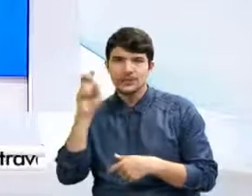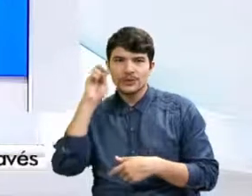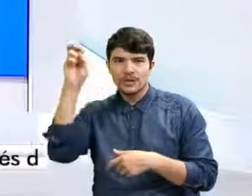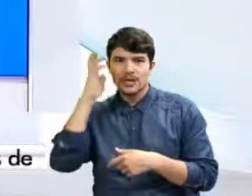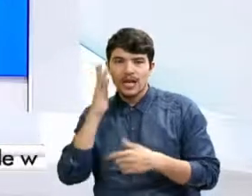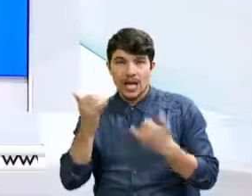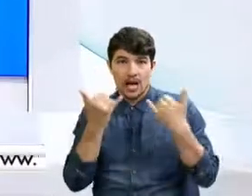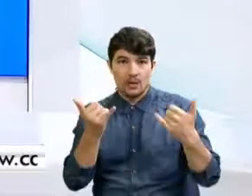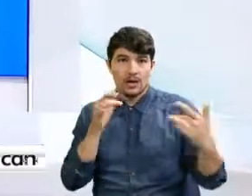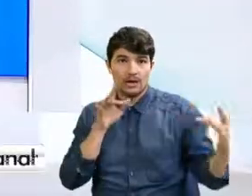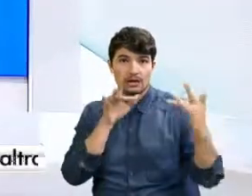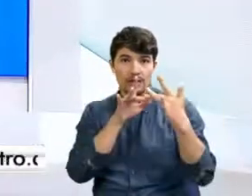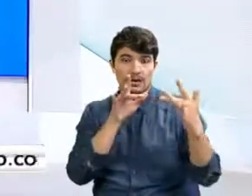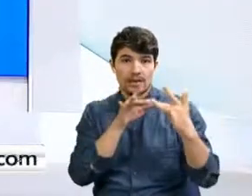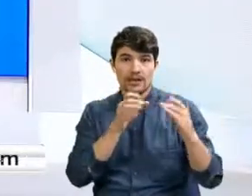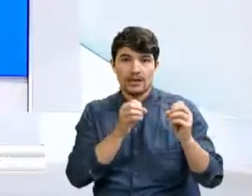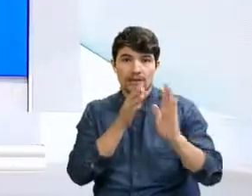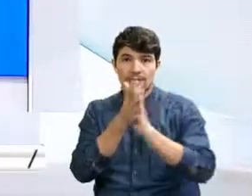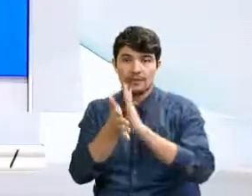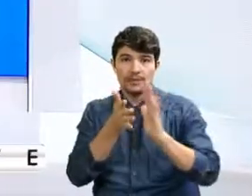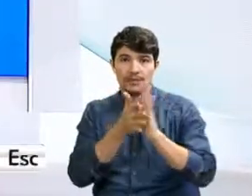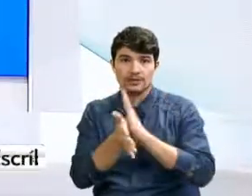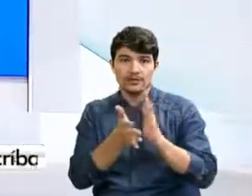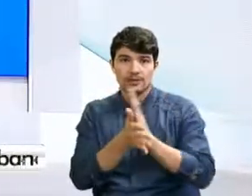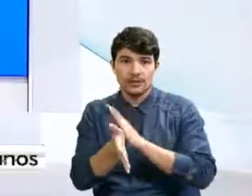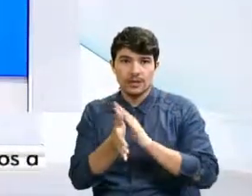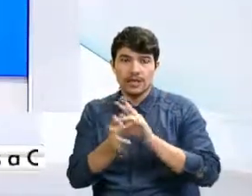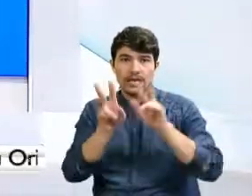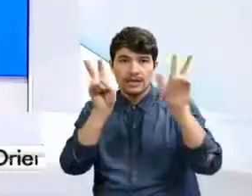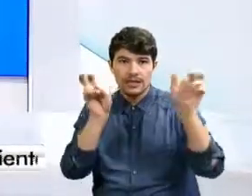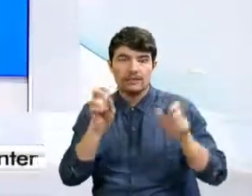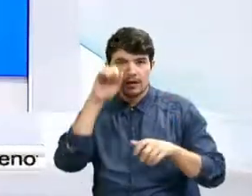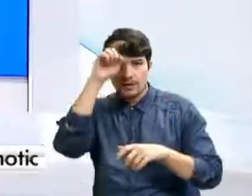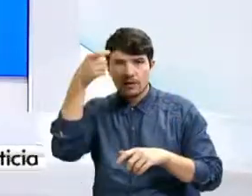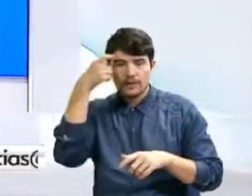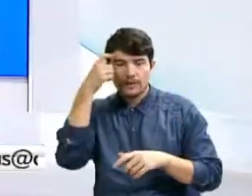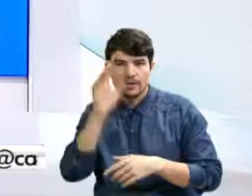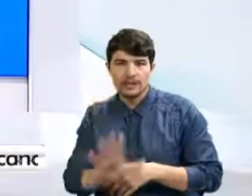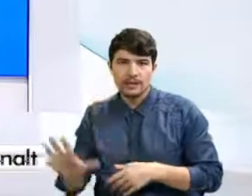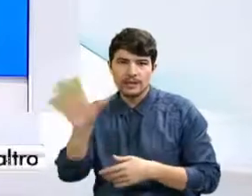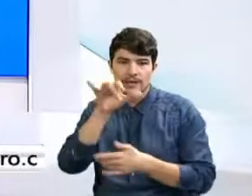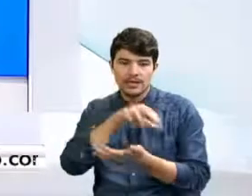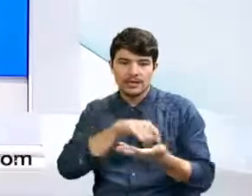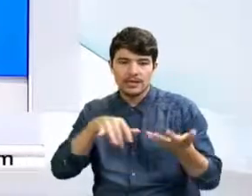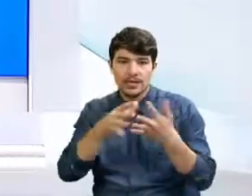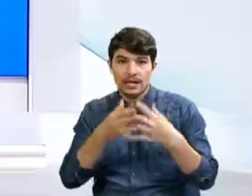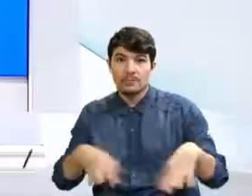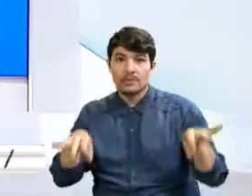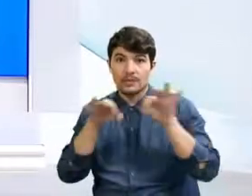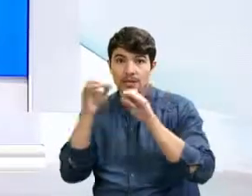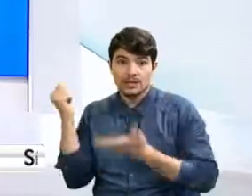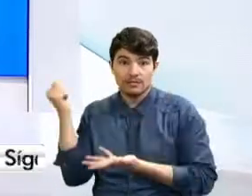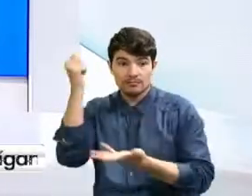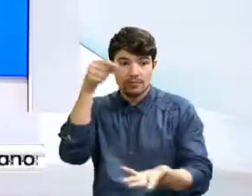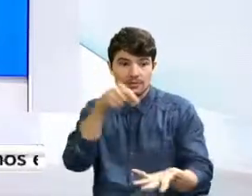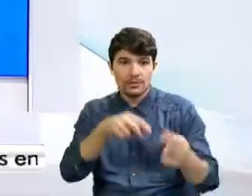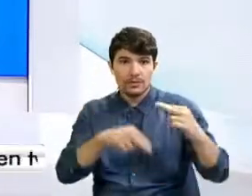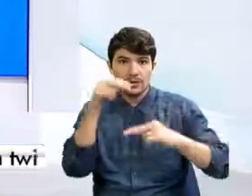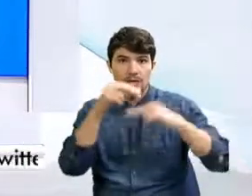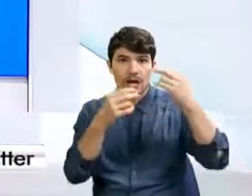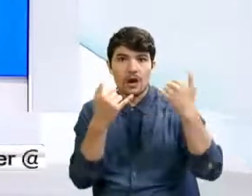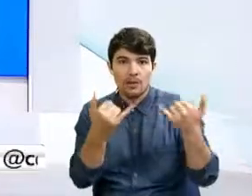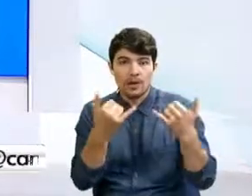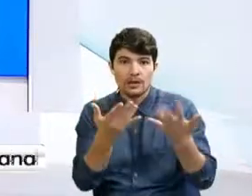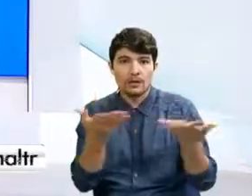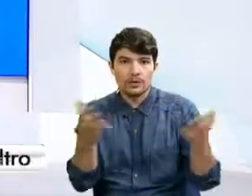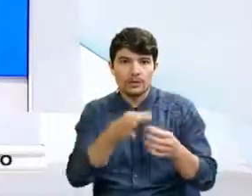y por ahora nos conectamos con información que hace parte de la gobernación del departamento de santander una importante inversión en materia de infraestructura se está llevando